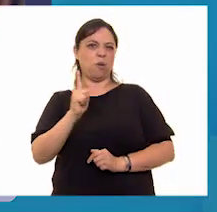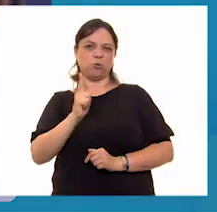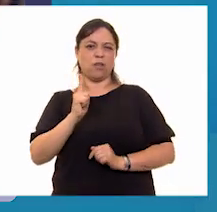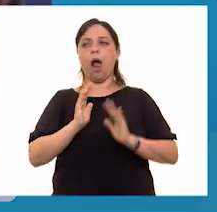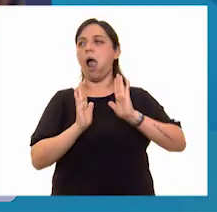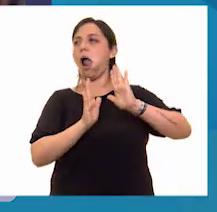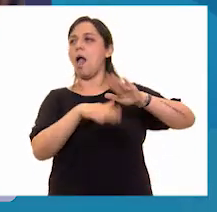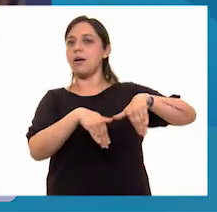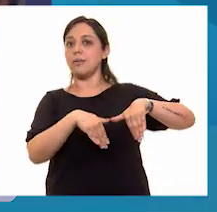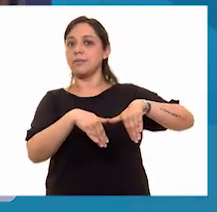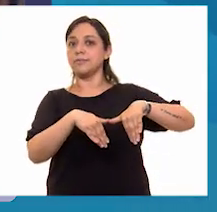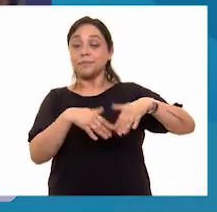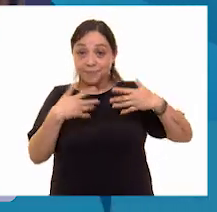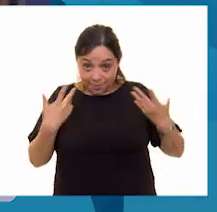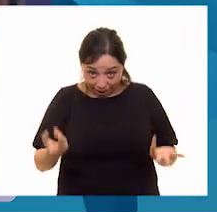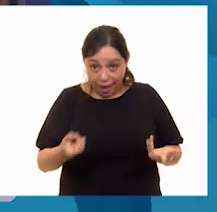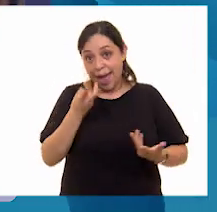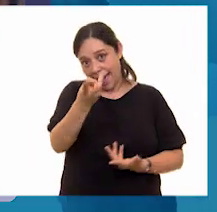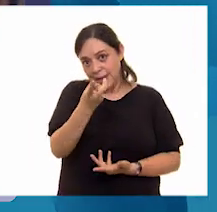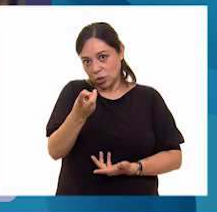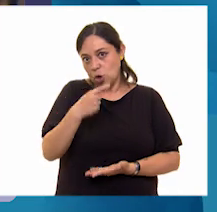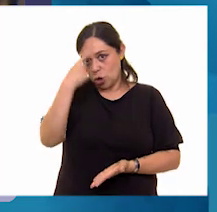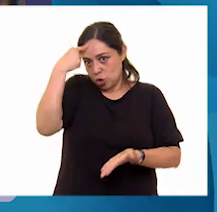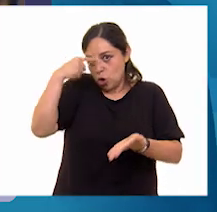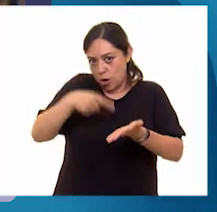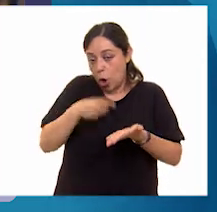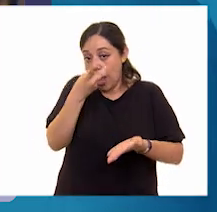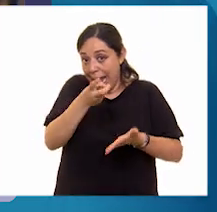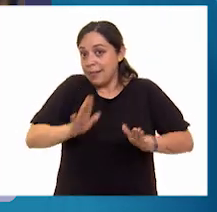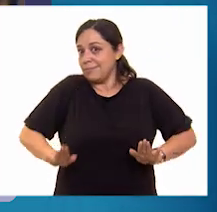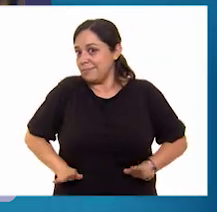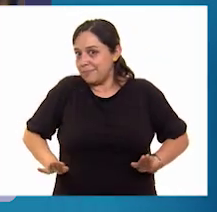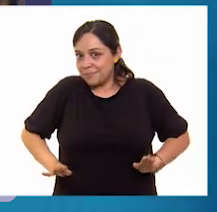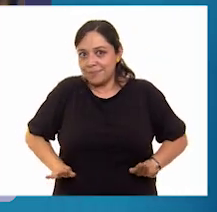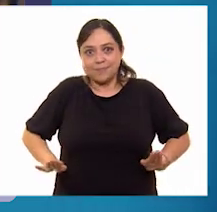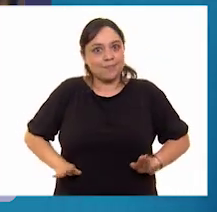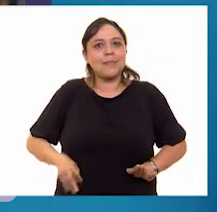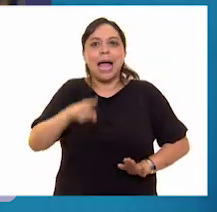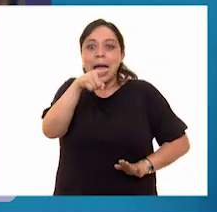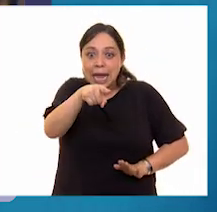claro, ¿no? Entonces yo creo que en ese sentido son muy exigentes, creo que leen más